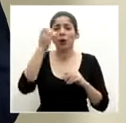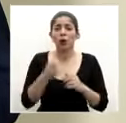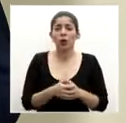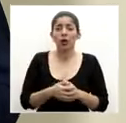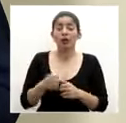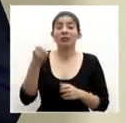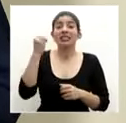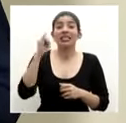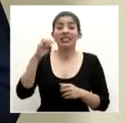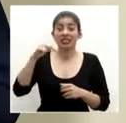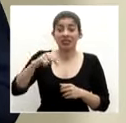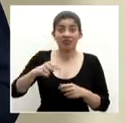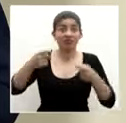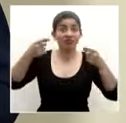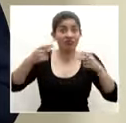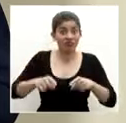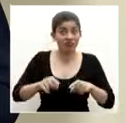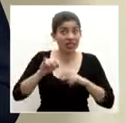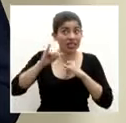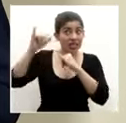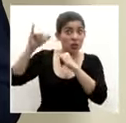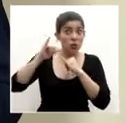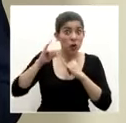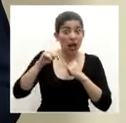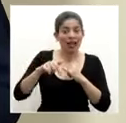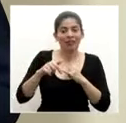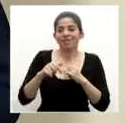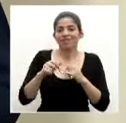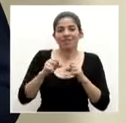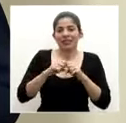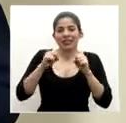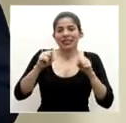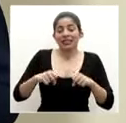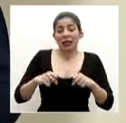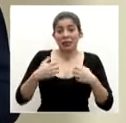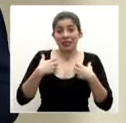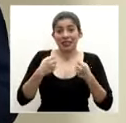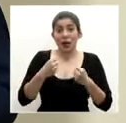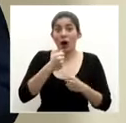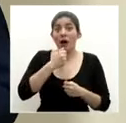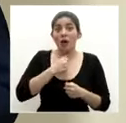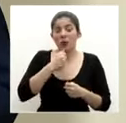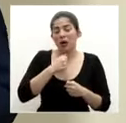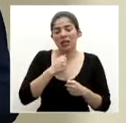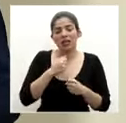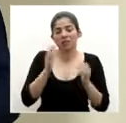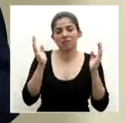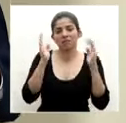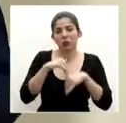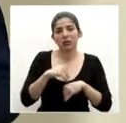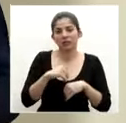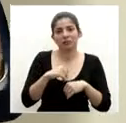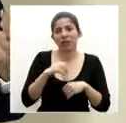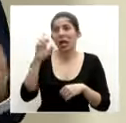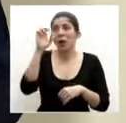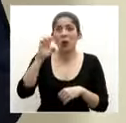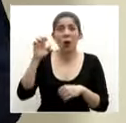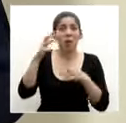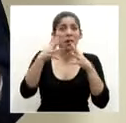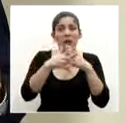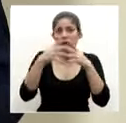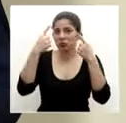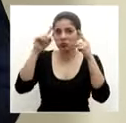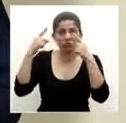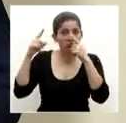si eso sucede, no hay sistema de salud que aguante, ¿verdad? No hay, ni en Europa, ni en Estados